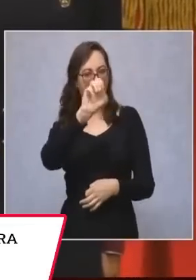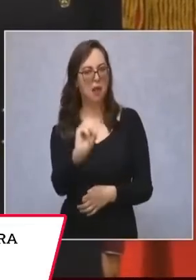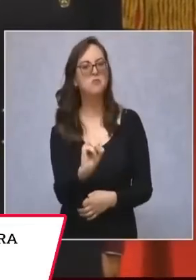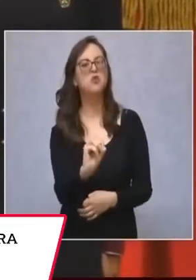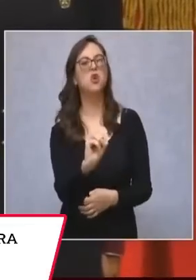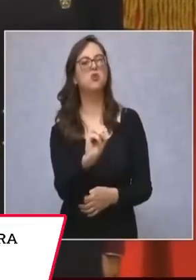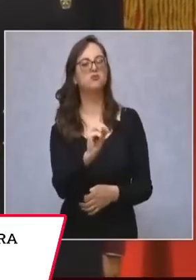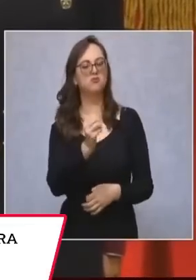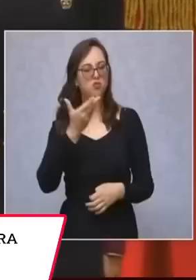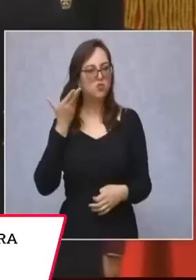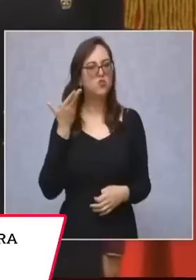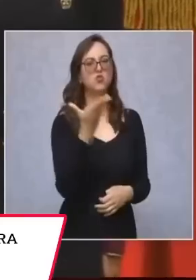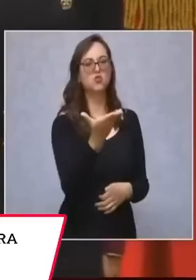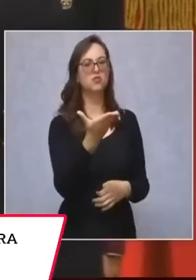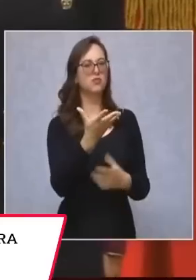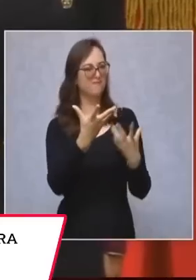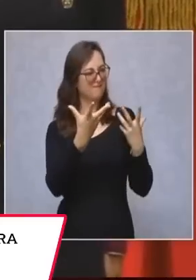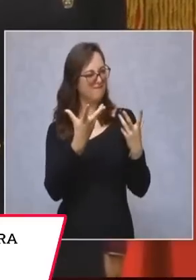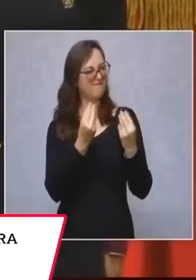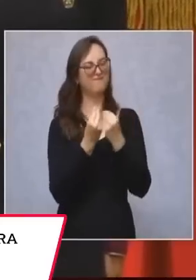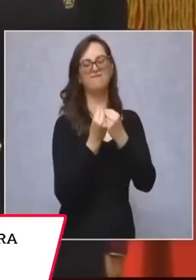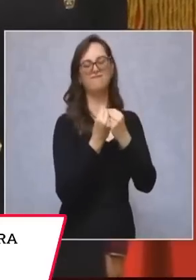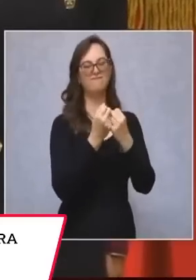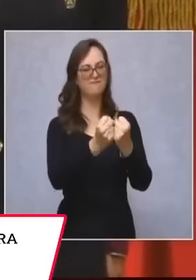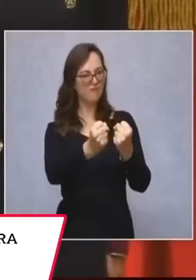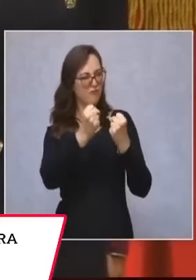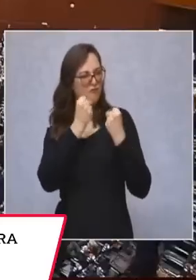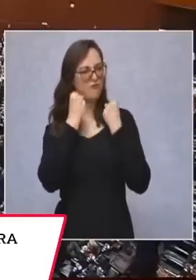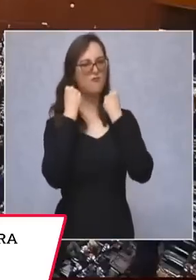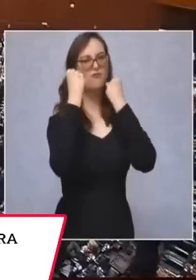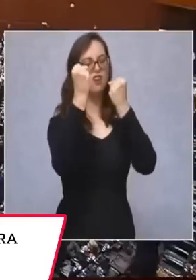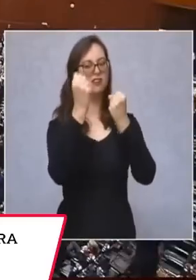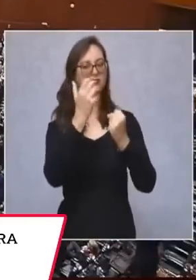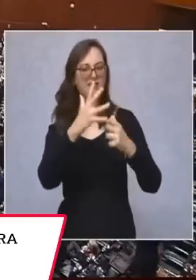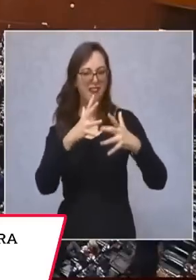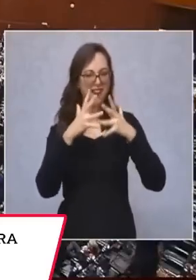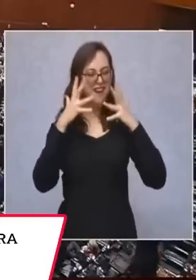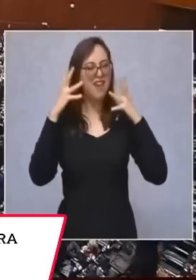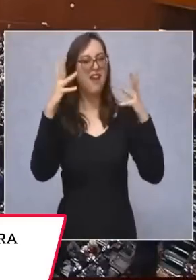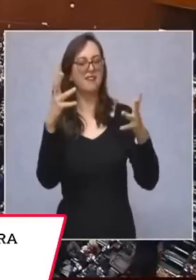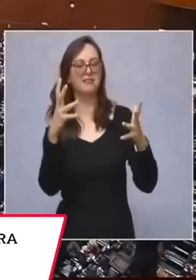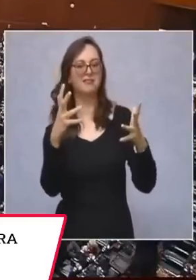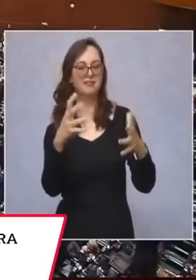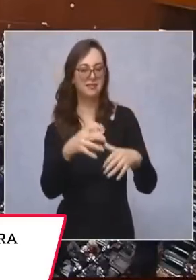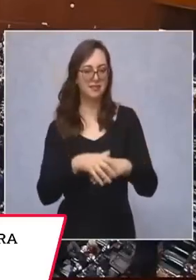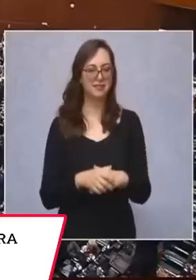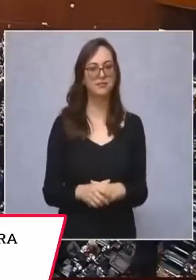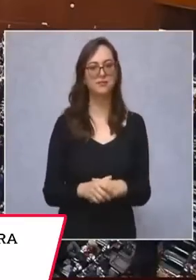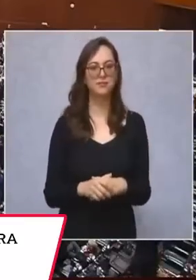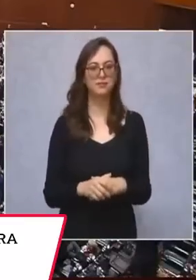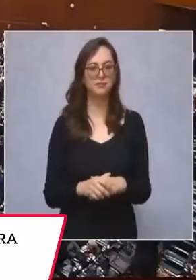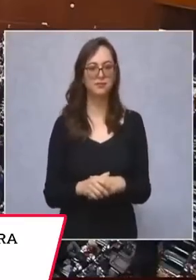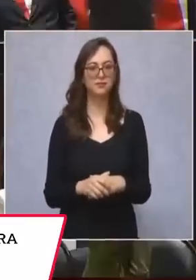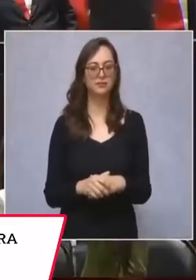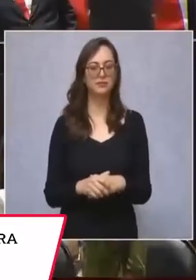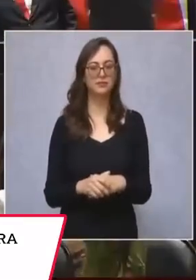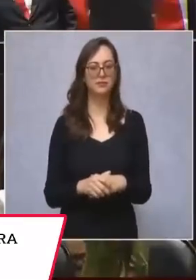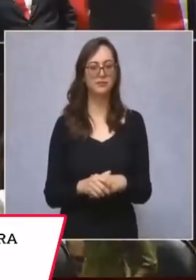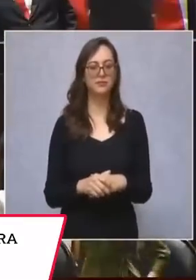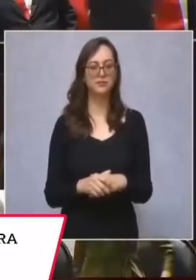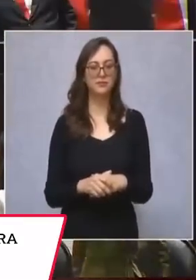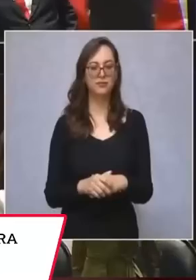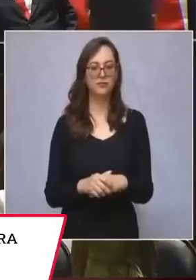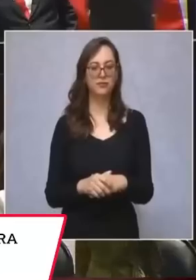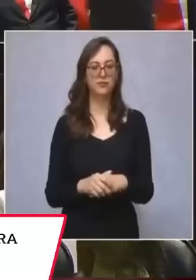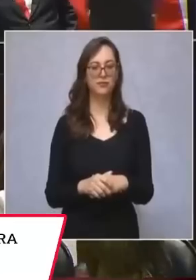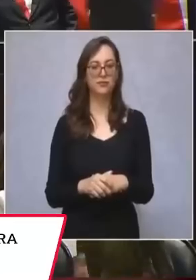plantear en los siguientes meses o en las siguientes semanas, que es la eliminación de estos órganos autónomos, porque hay que decir también ahí es